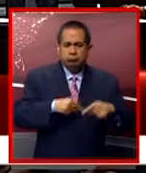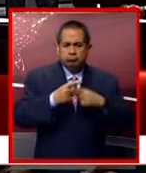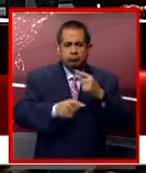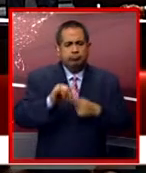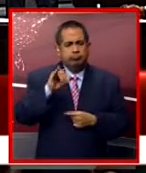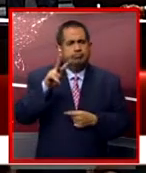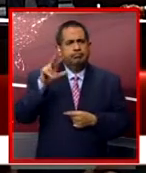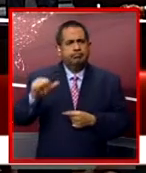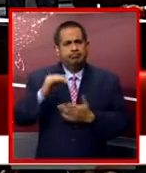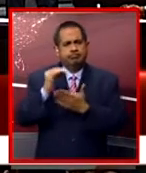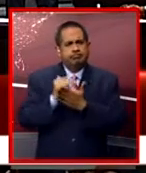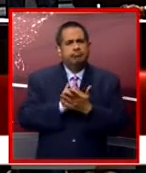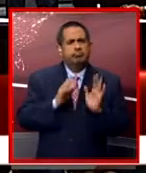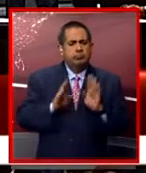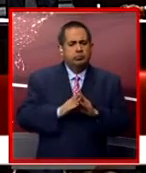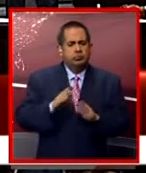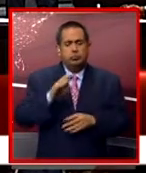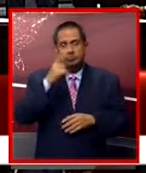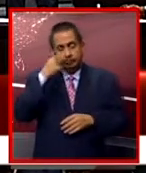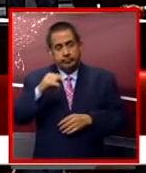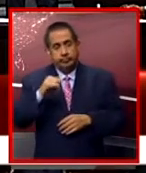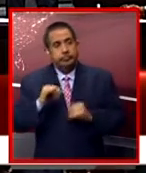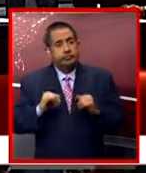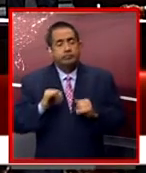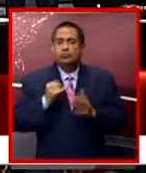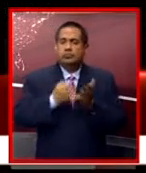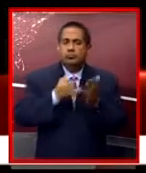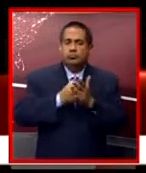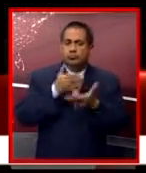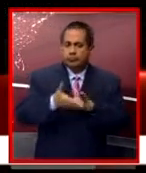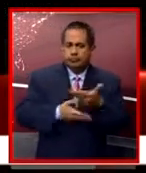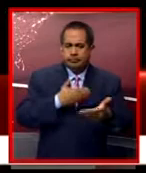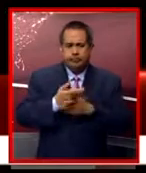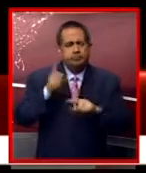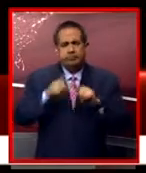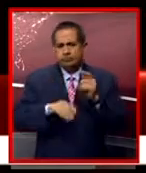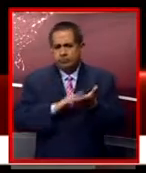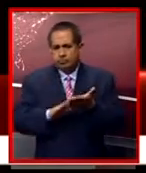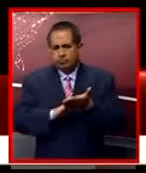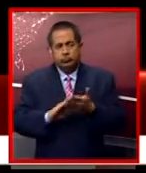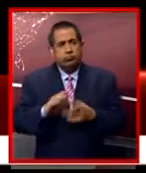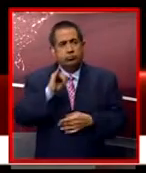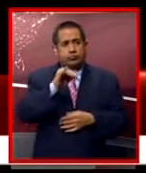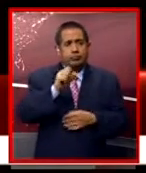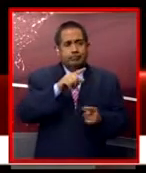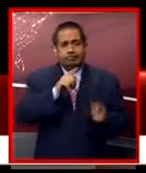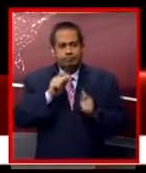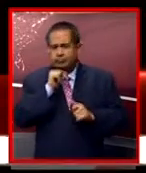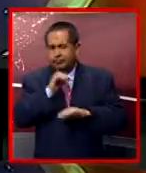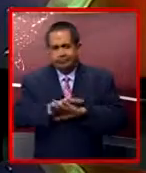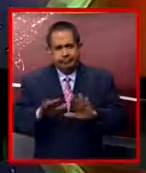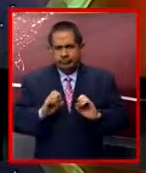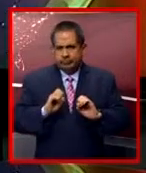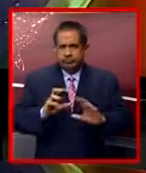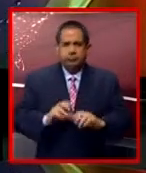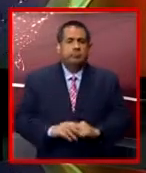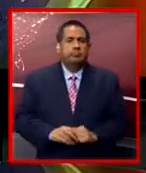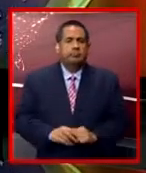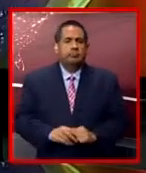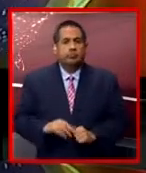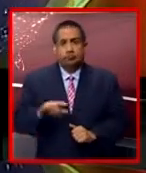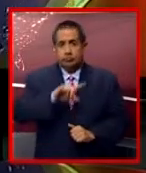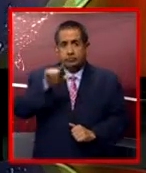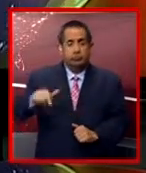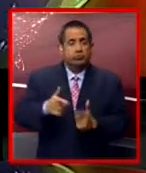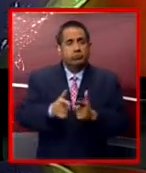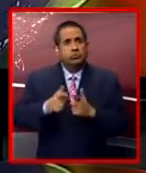valor agregado y del impuesto especial sobre producción y servicios, así como los pagos de retención a salarios. En su oportunidad,